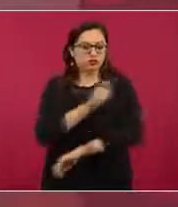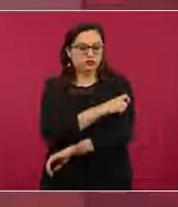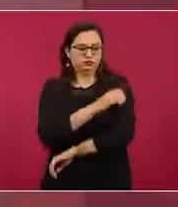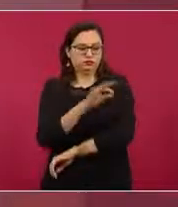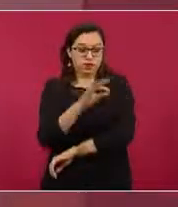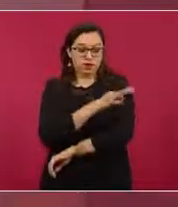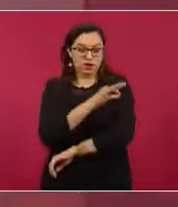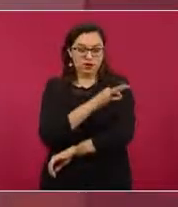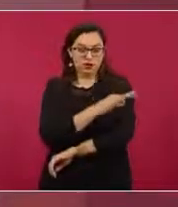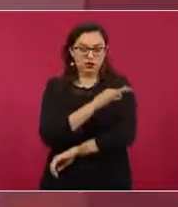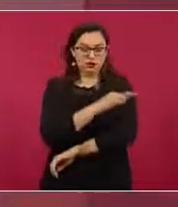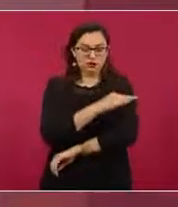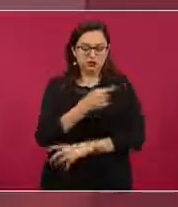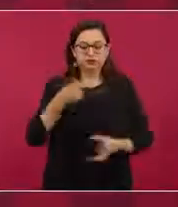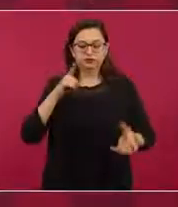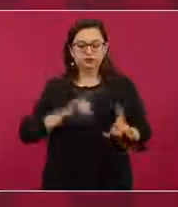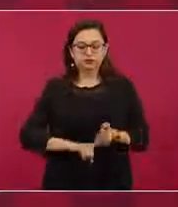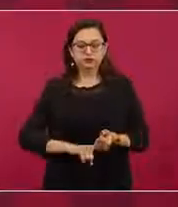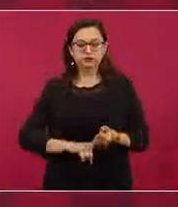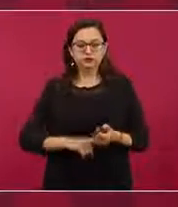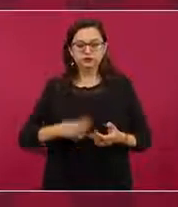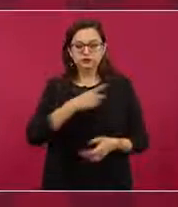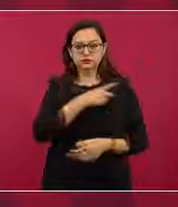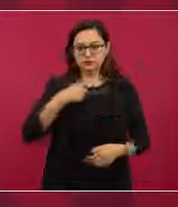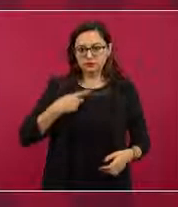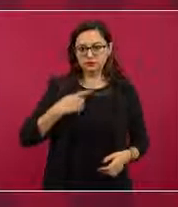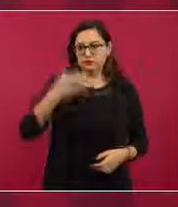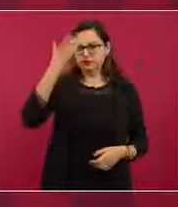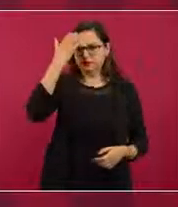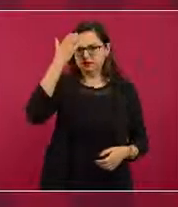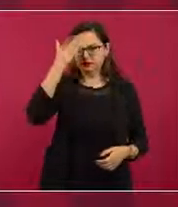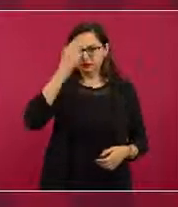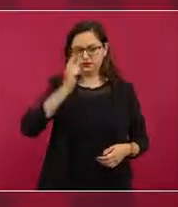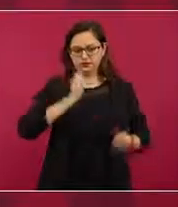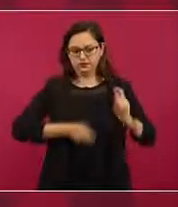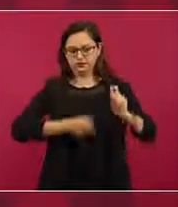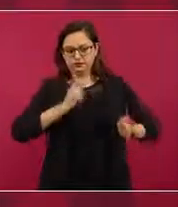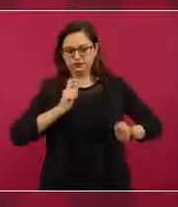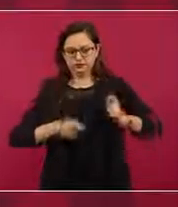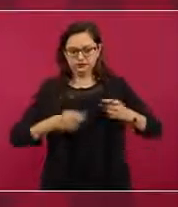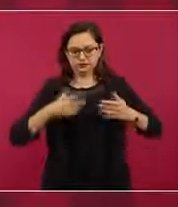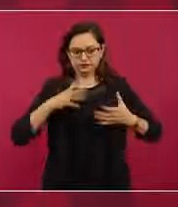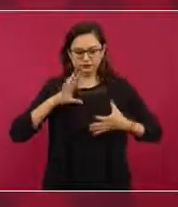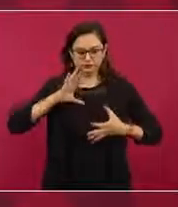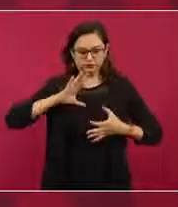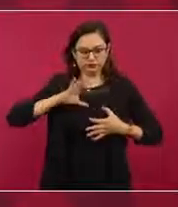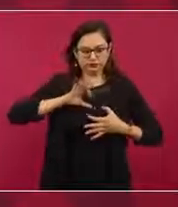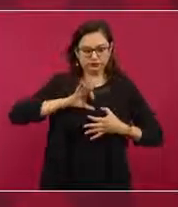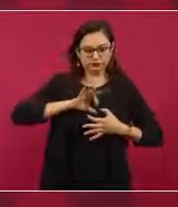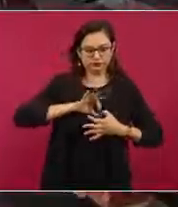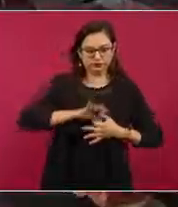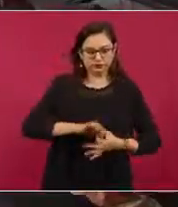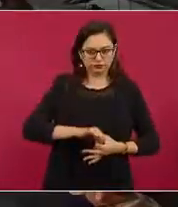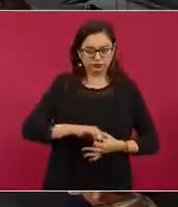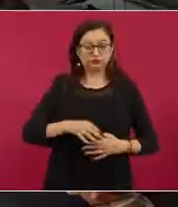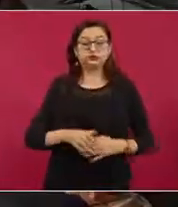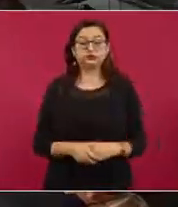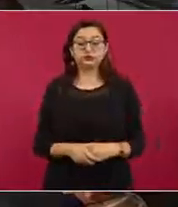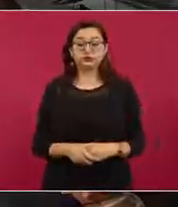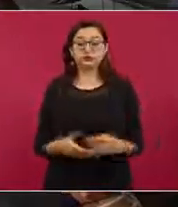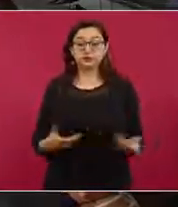absorbiendo lo que contiene y demás, pero de que hay